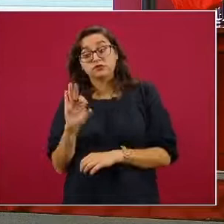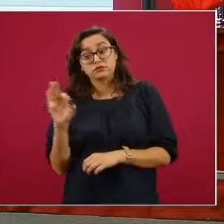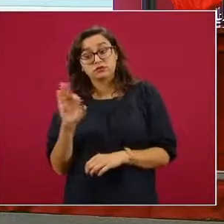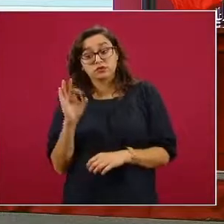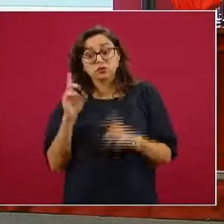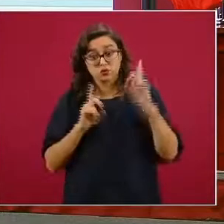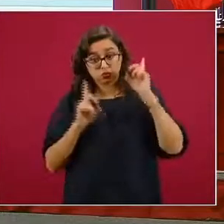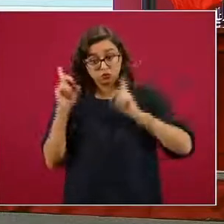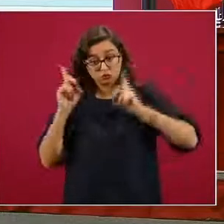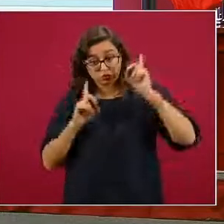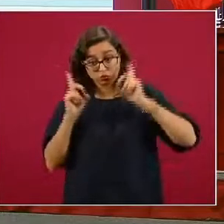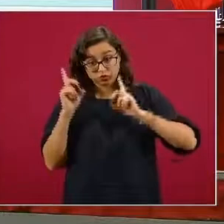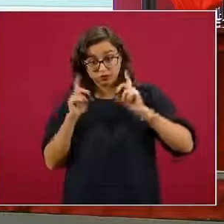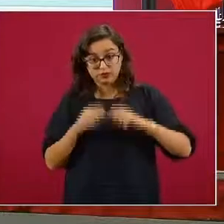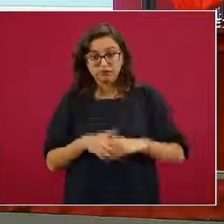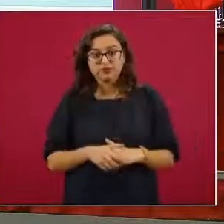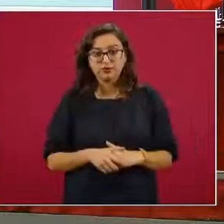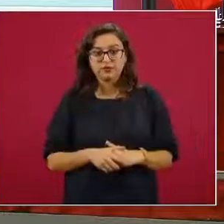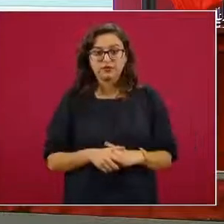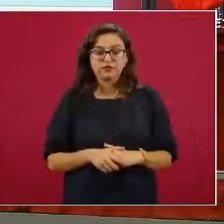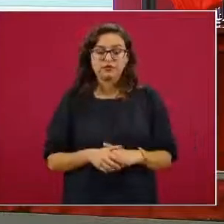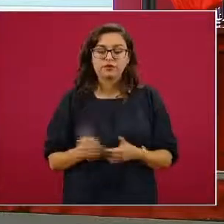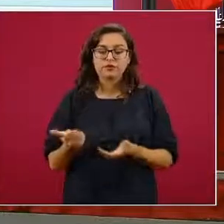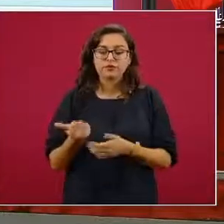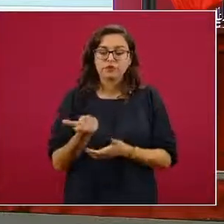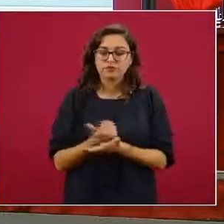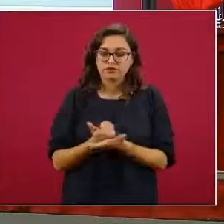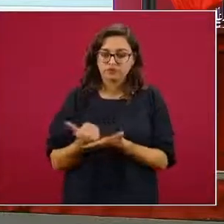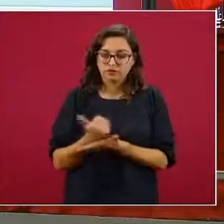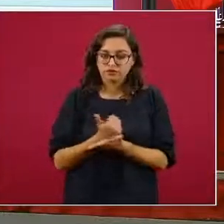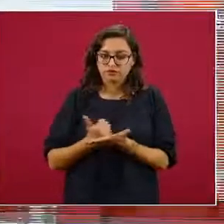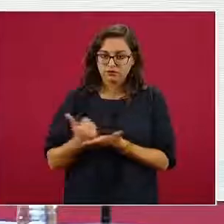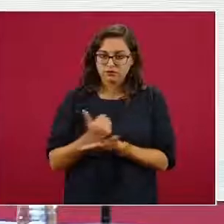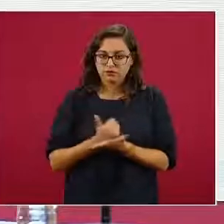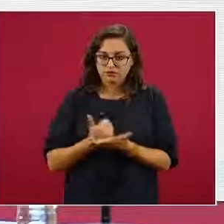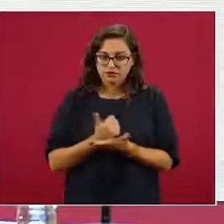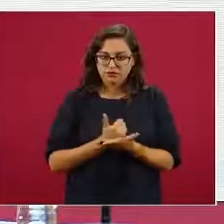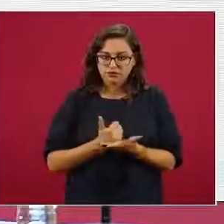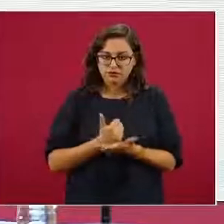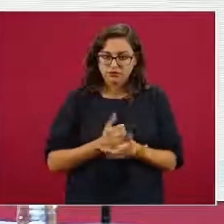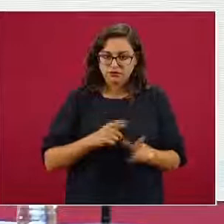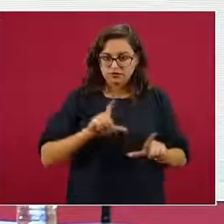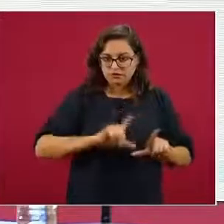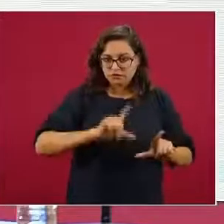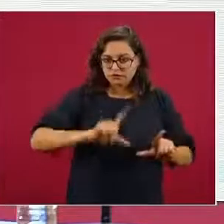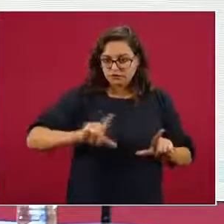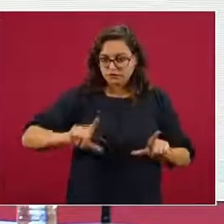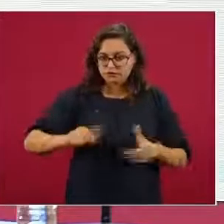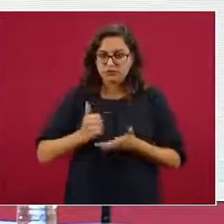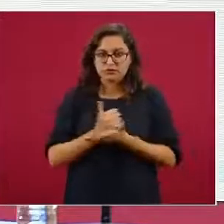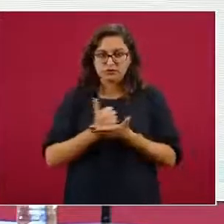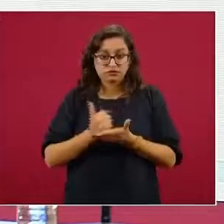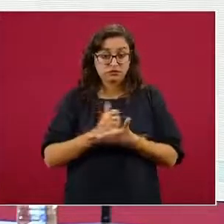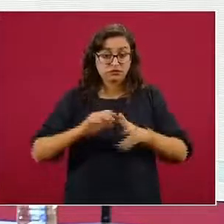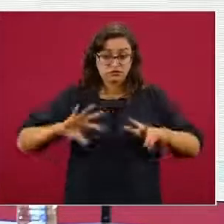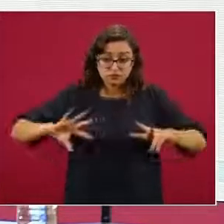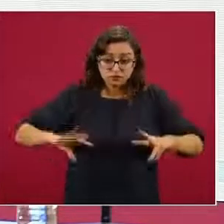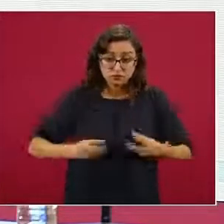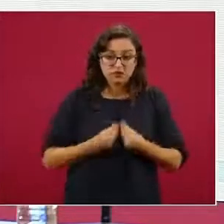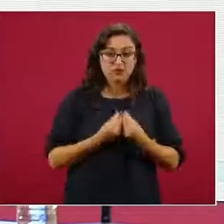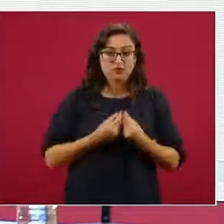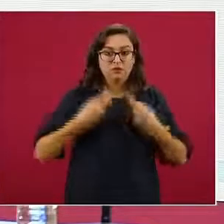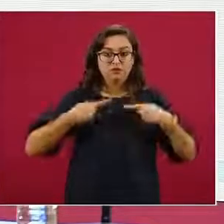COVID-19. Las que están en color azul, cada una de estas columnas, la altura representa la suma de